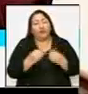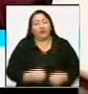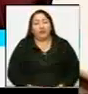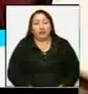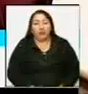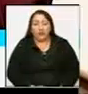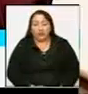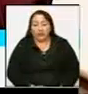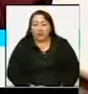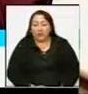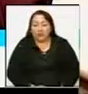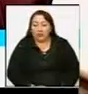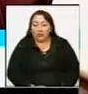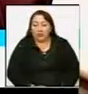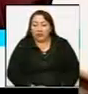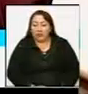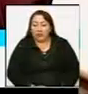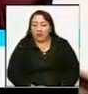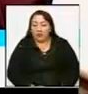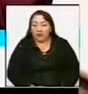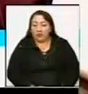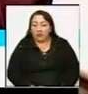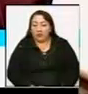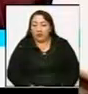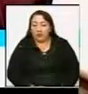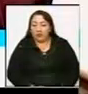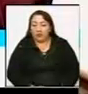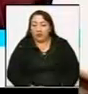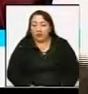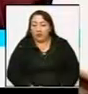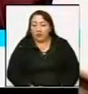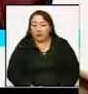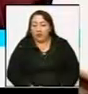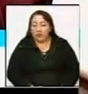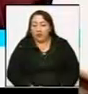favor, y dando ese tipo de facilidades. Yo creo que